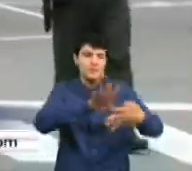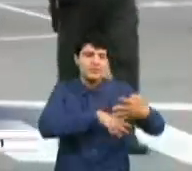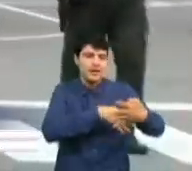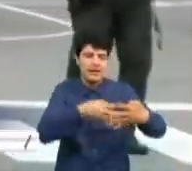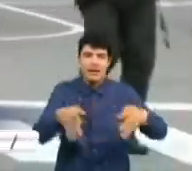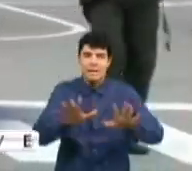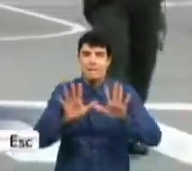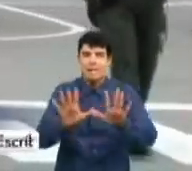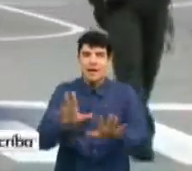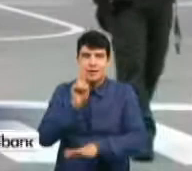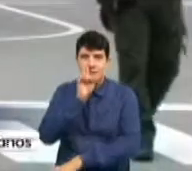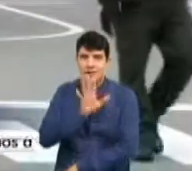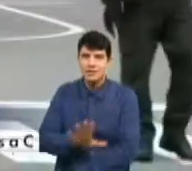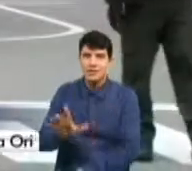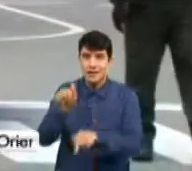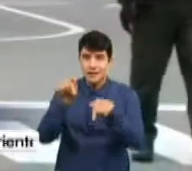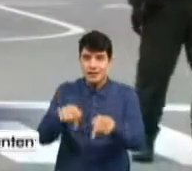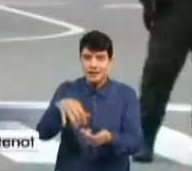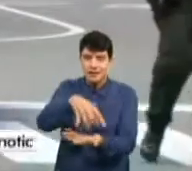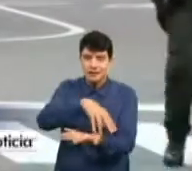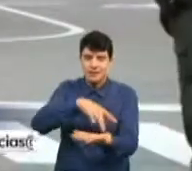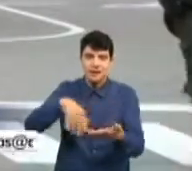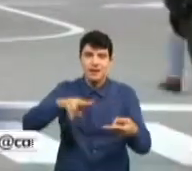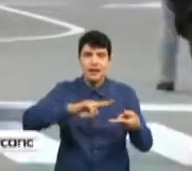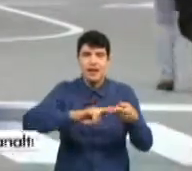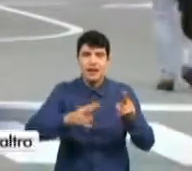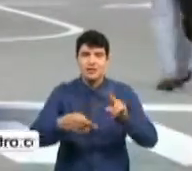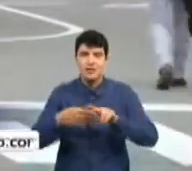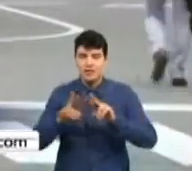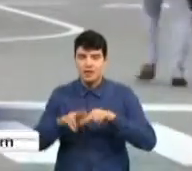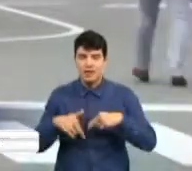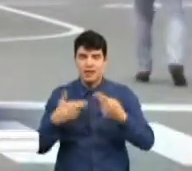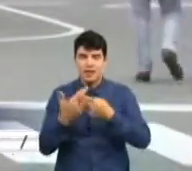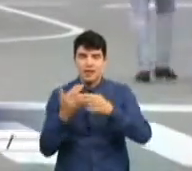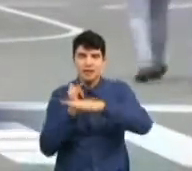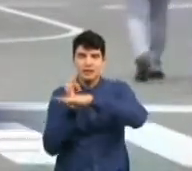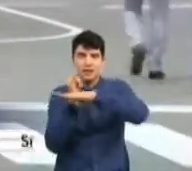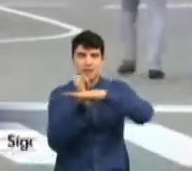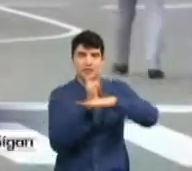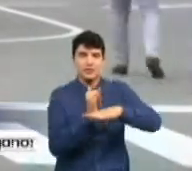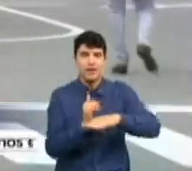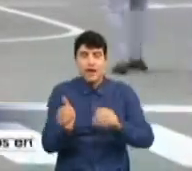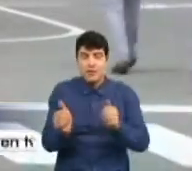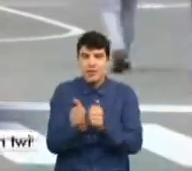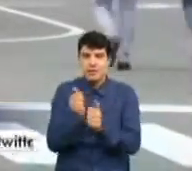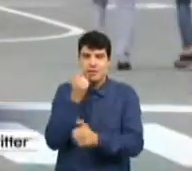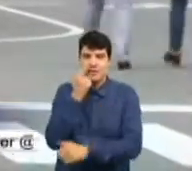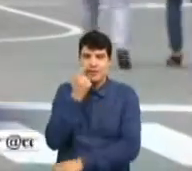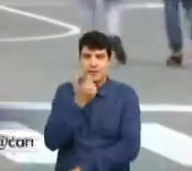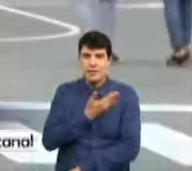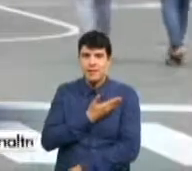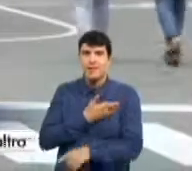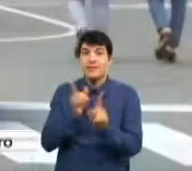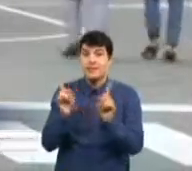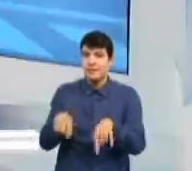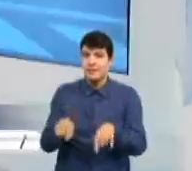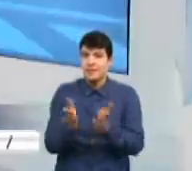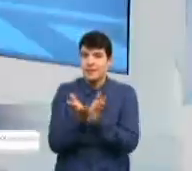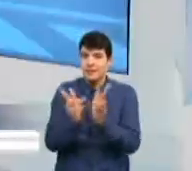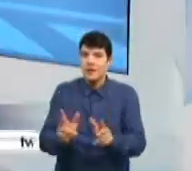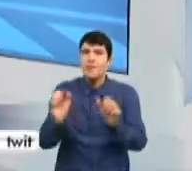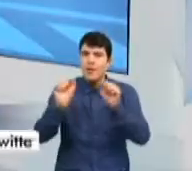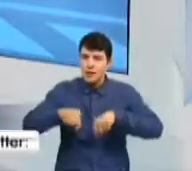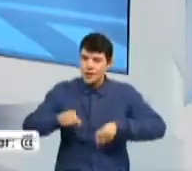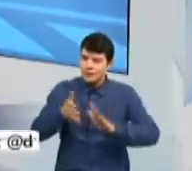paro nacional en Santander con respecto a una asamblea en instituciones educativas con padres de familia y estudiantes para